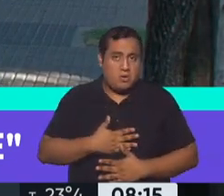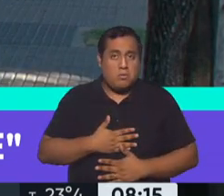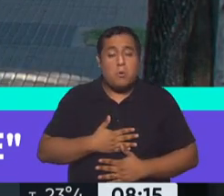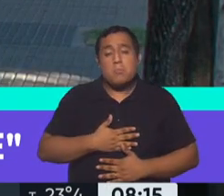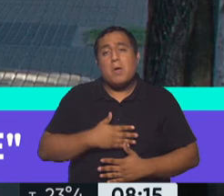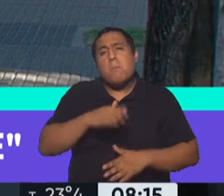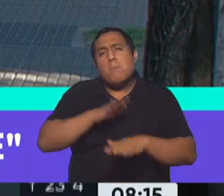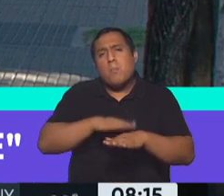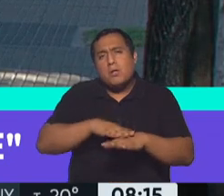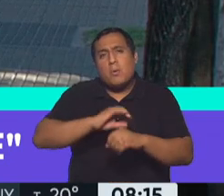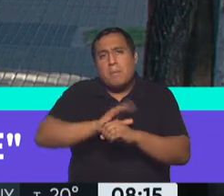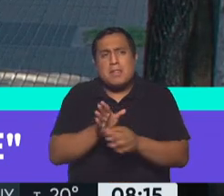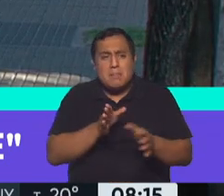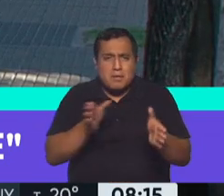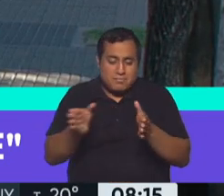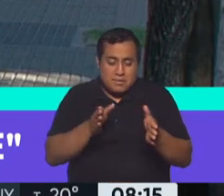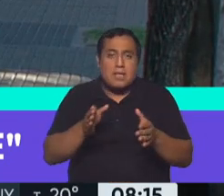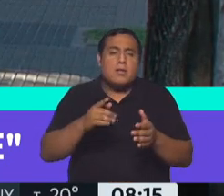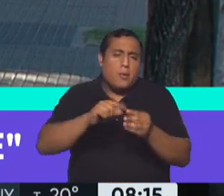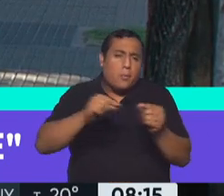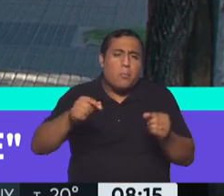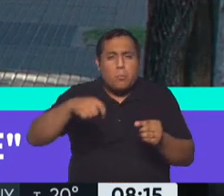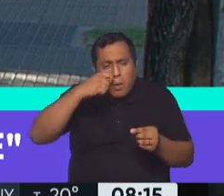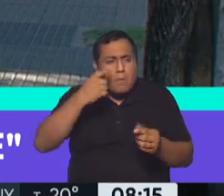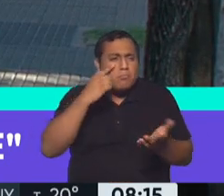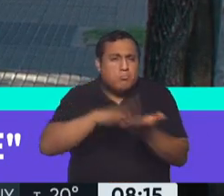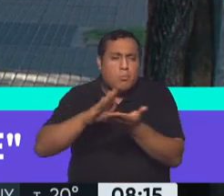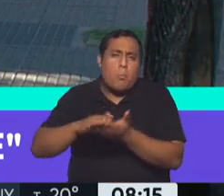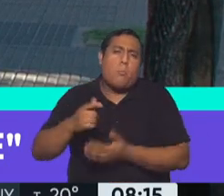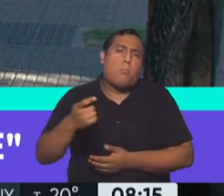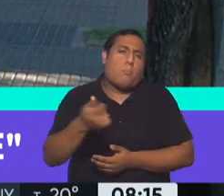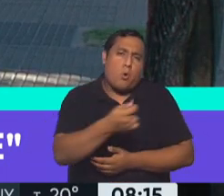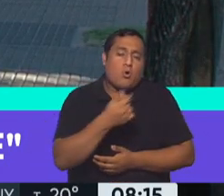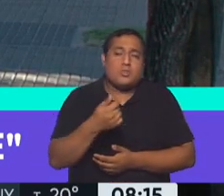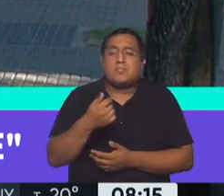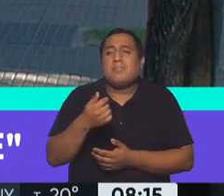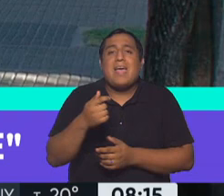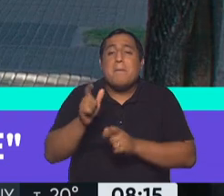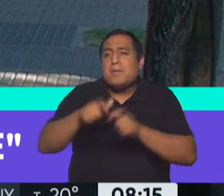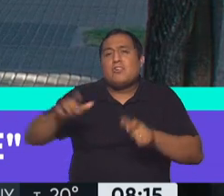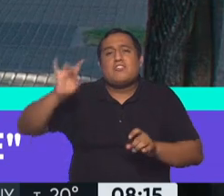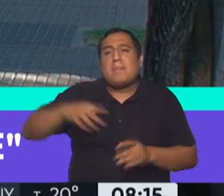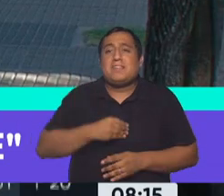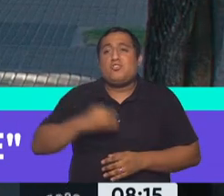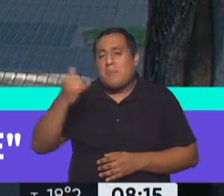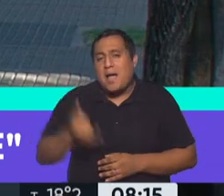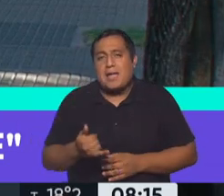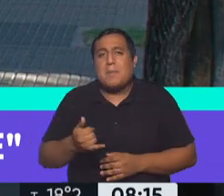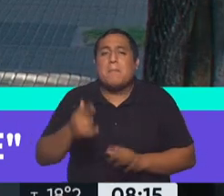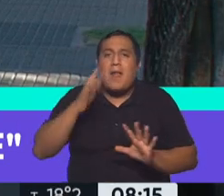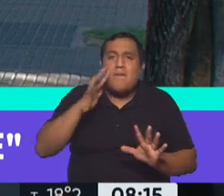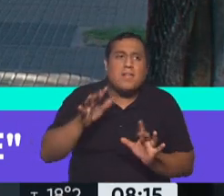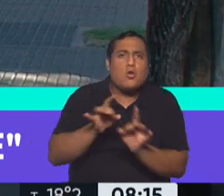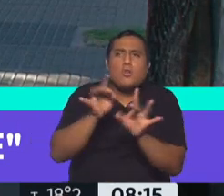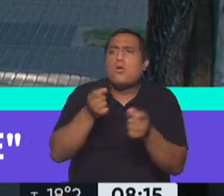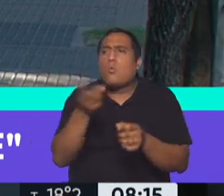en la Academia se ha terciado poco también en la República Argentina o menos o solamente gente con síntoma sino de manera aleatoria para tener un mapeo un poquito de que está